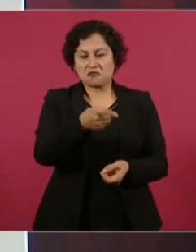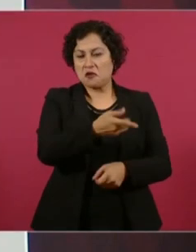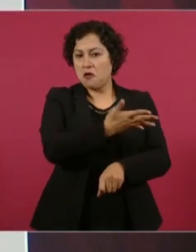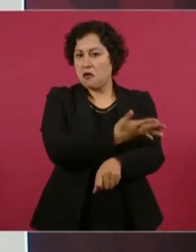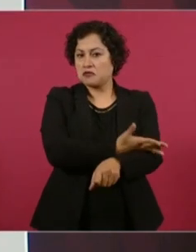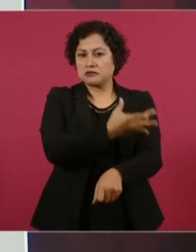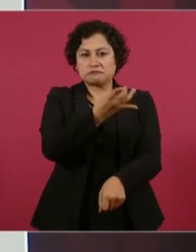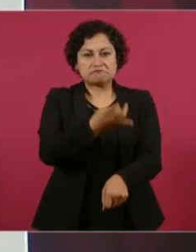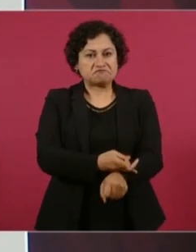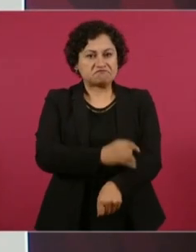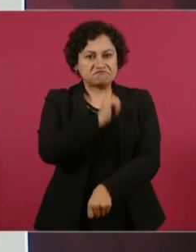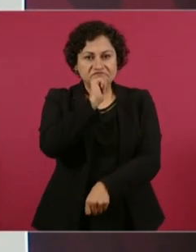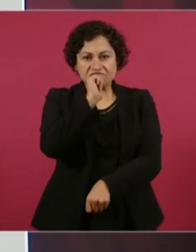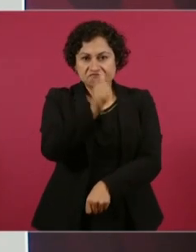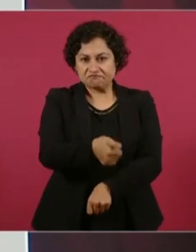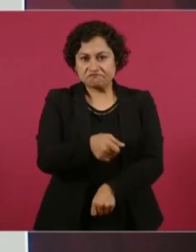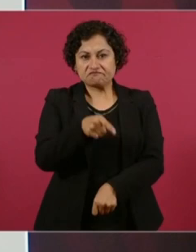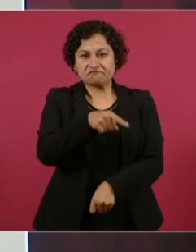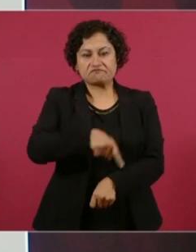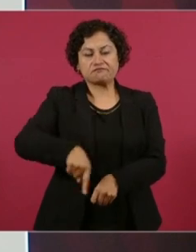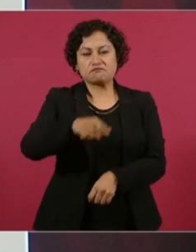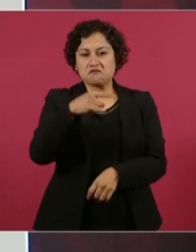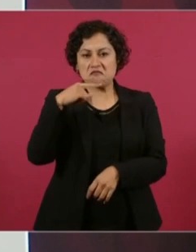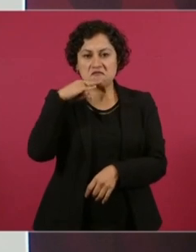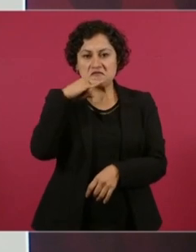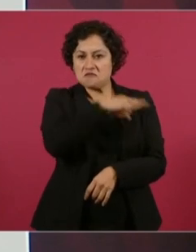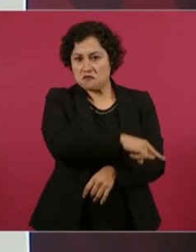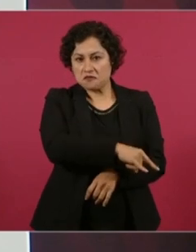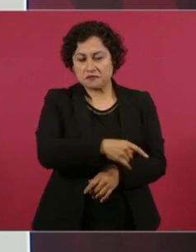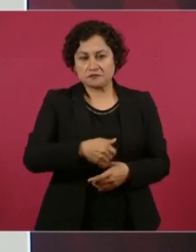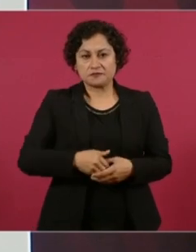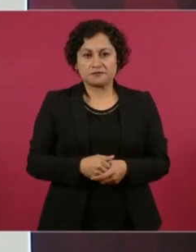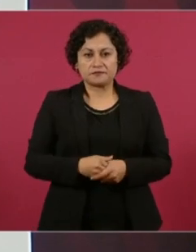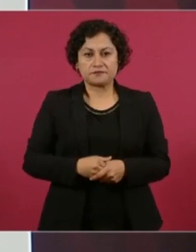deshonestos, hipócritas.